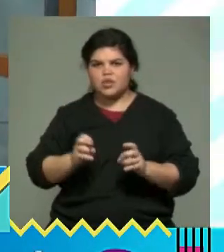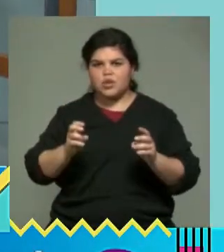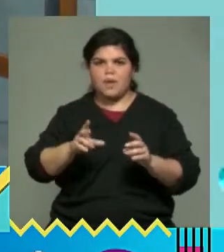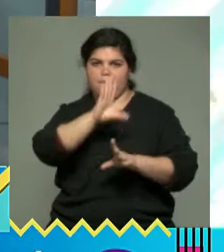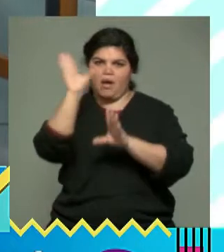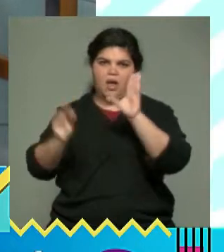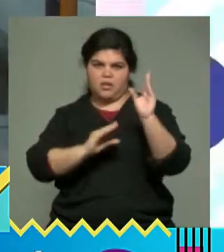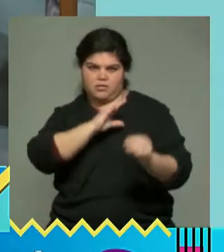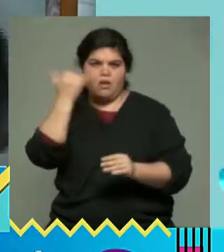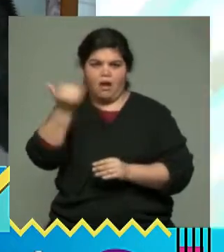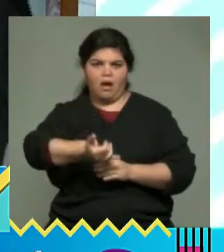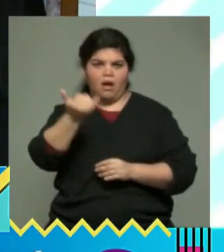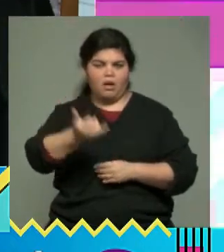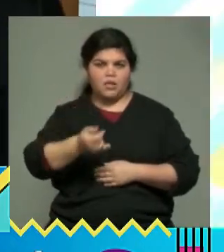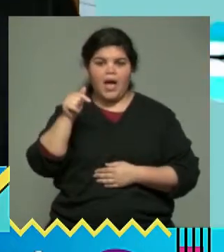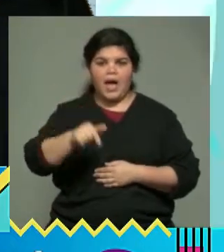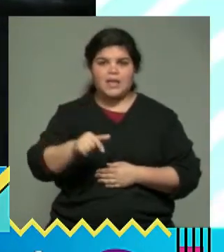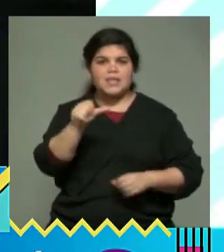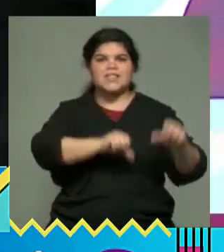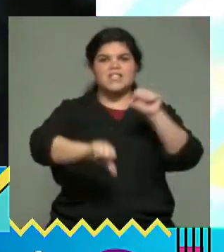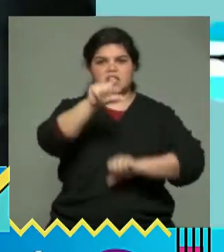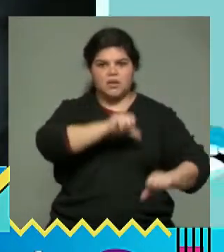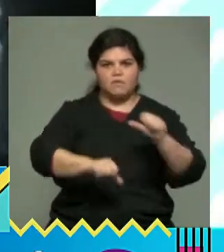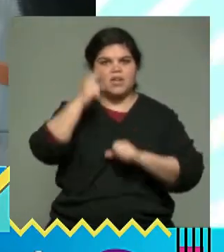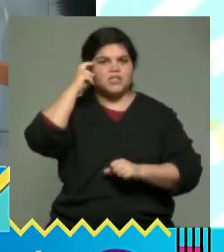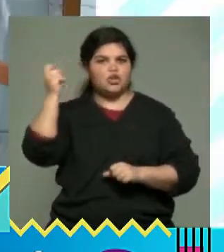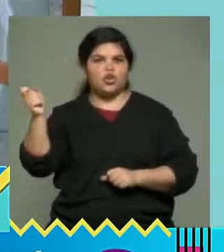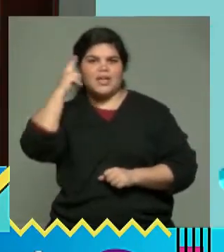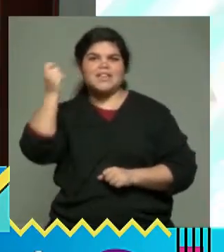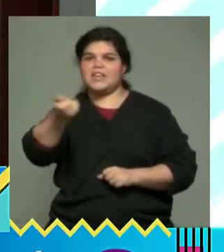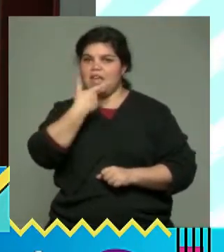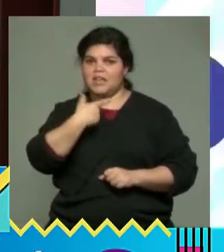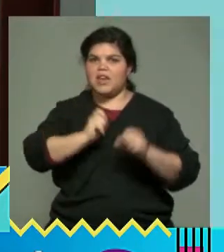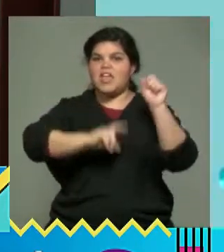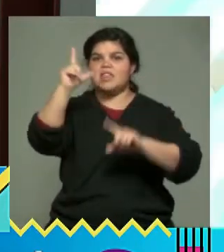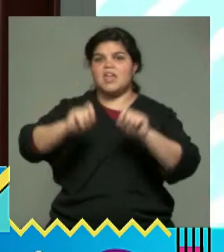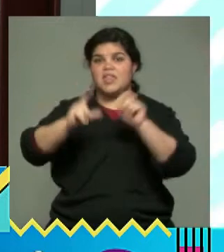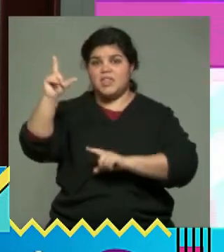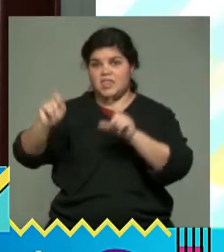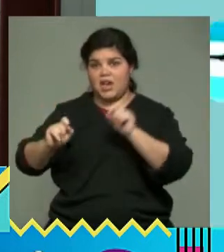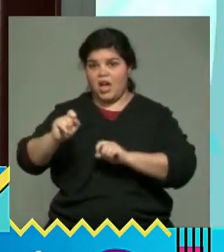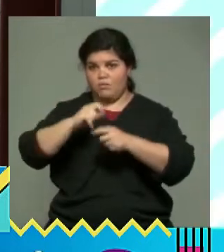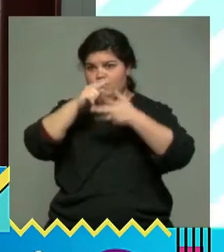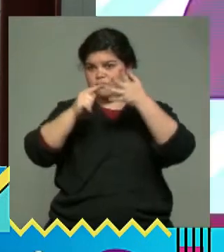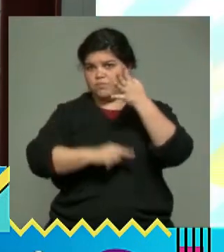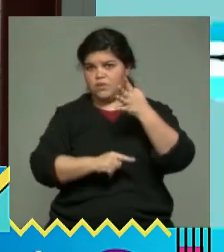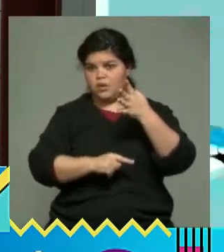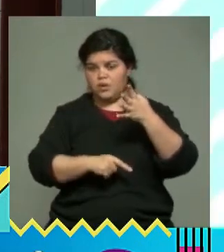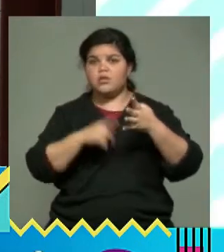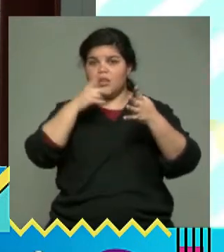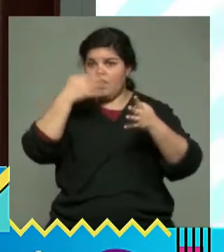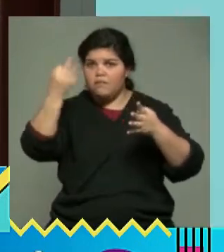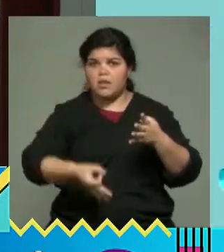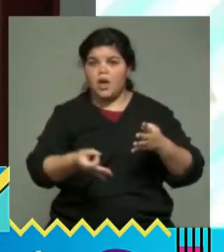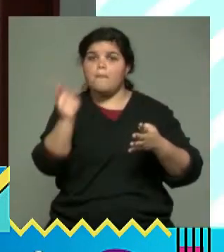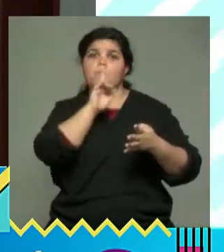mundo, donde se demuestra científica, psicológica, psiquiátrica y estadísticamente las consecuencias en la salud mental que sufren